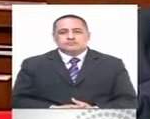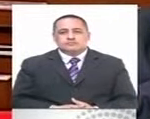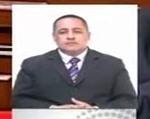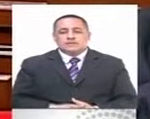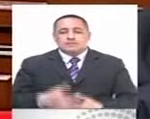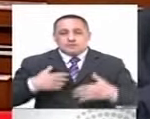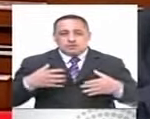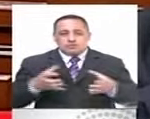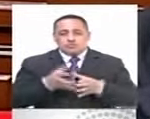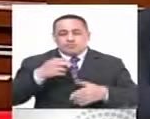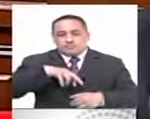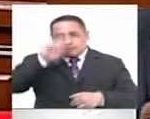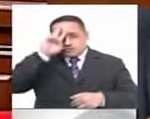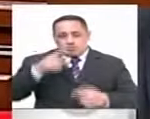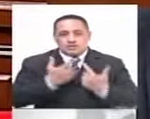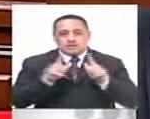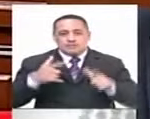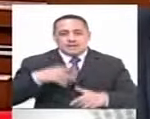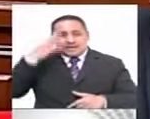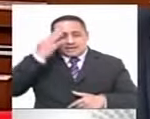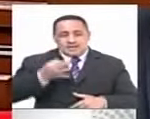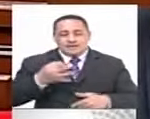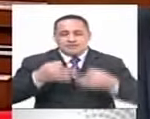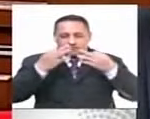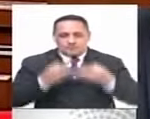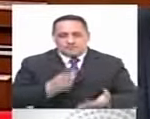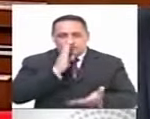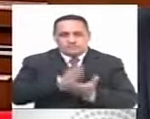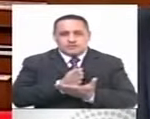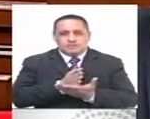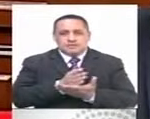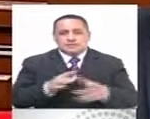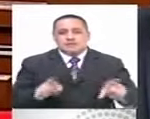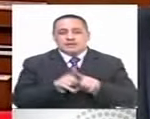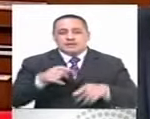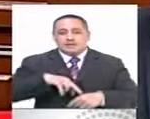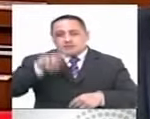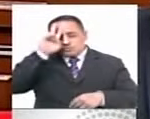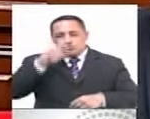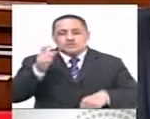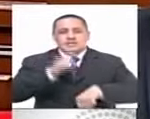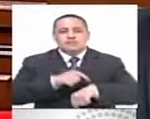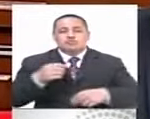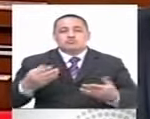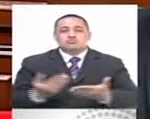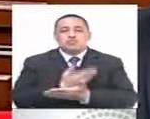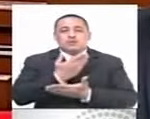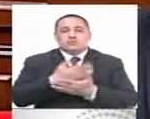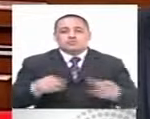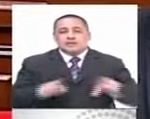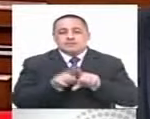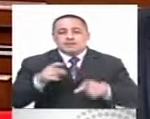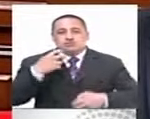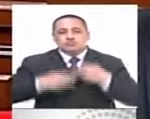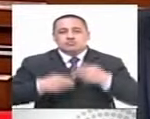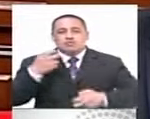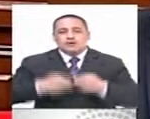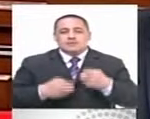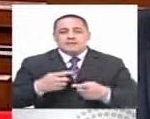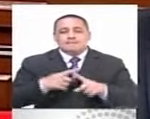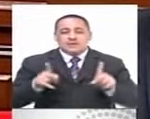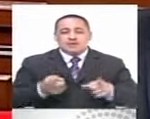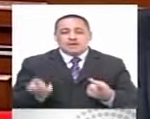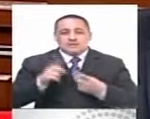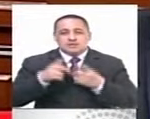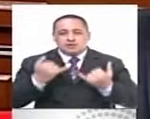Perú Libre cree firmemente que el Perú vive tiempos nuevos, que el Perú es un problema, pero a la vez